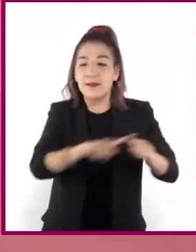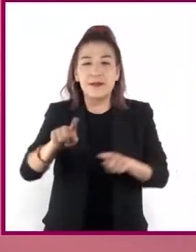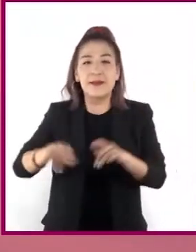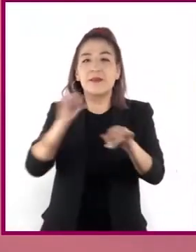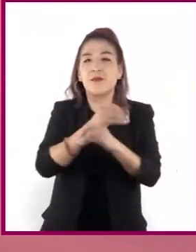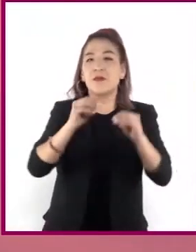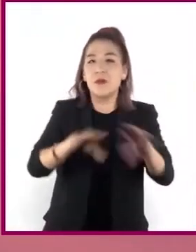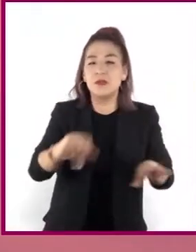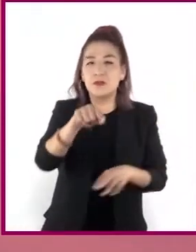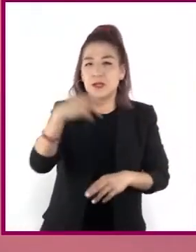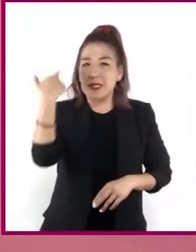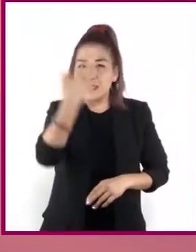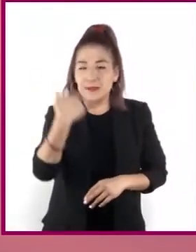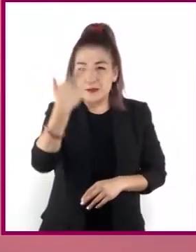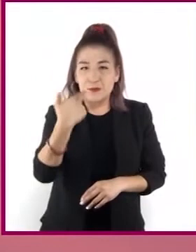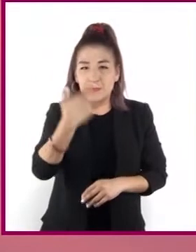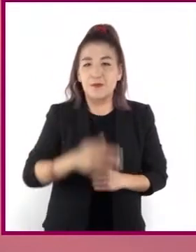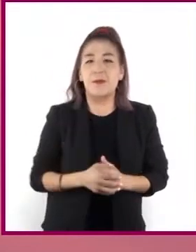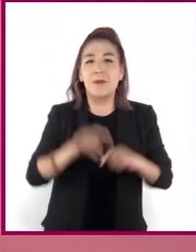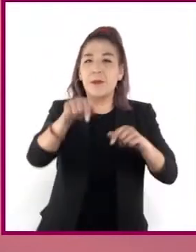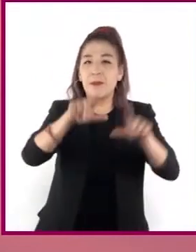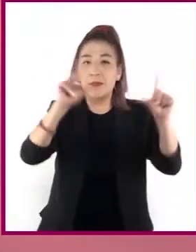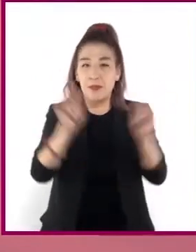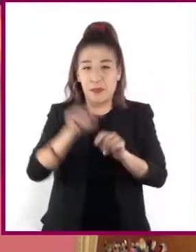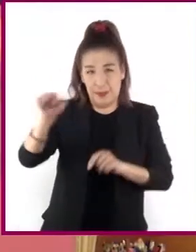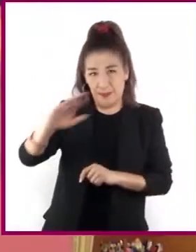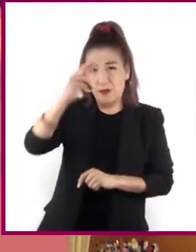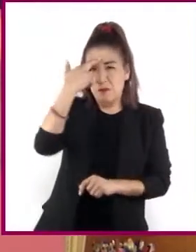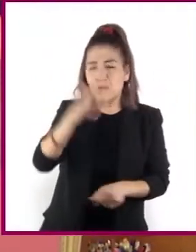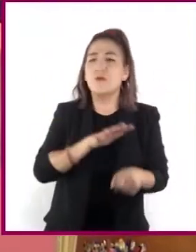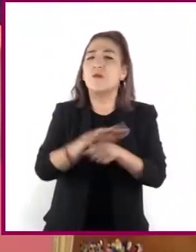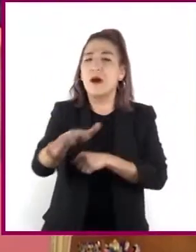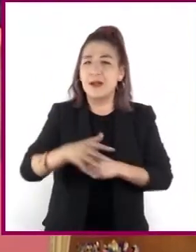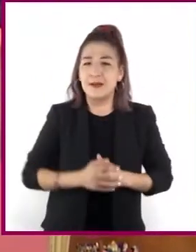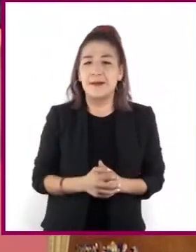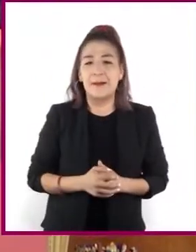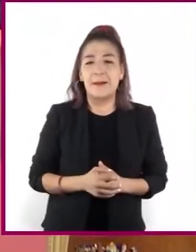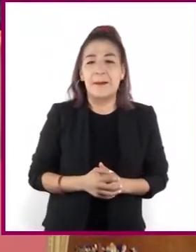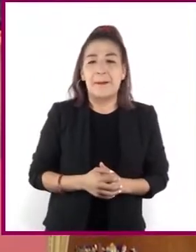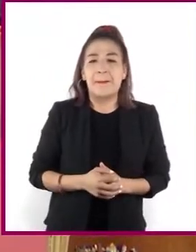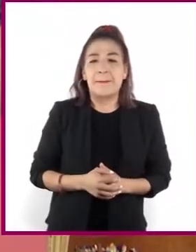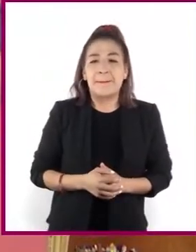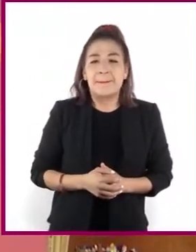contener su resumen. ¿Recuerdas cuáles son?